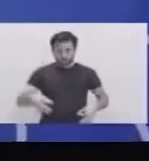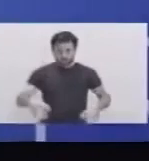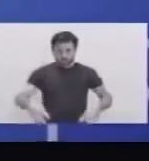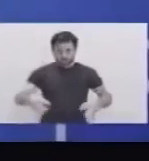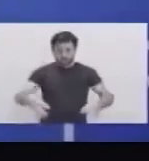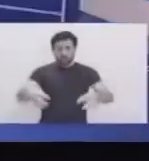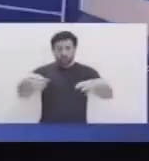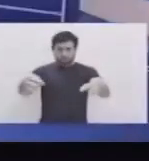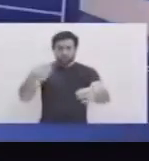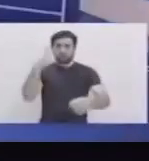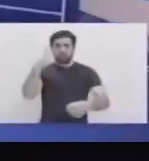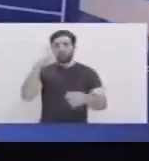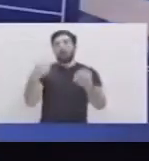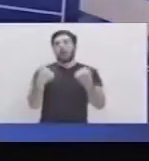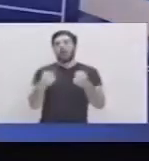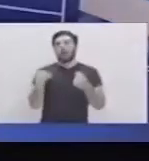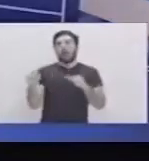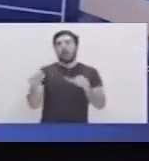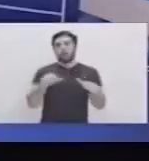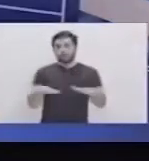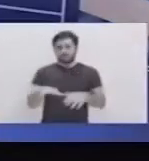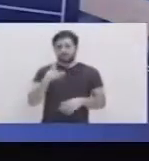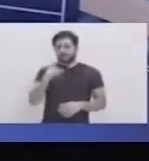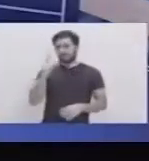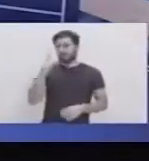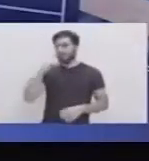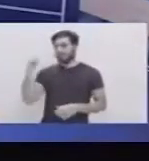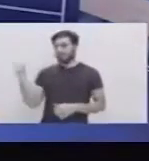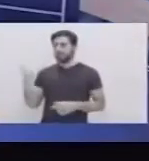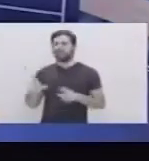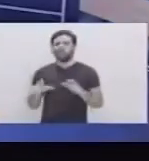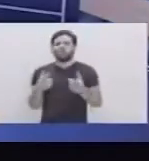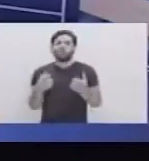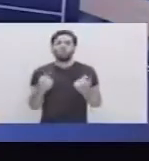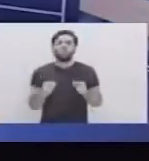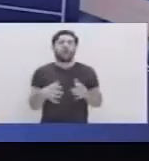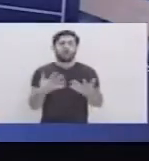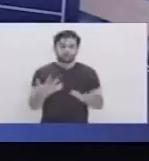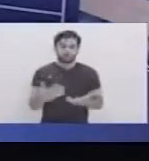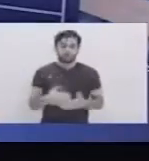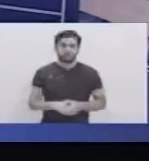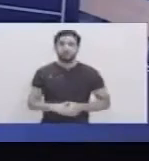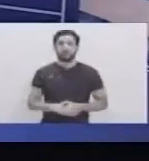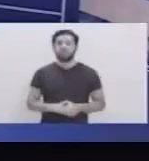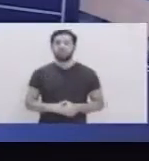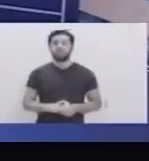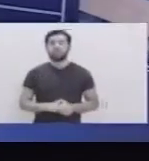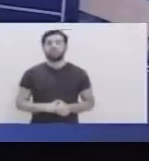papel pegadas. Para hacer la actividad, la voy a realizar de la siguiente forma.